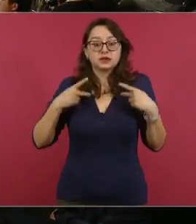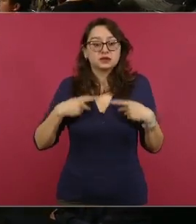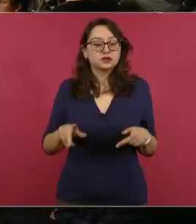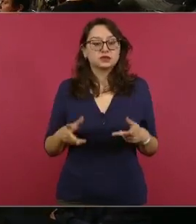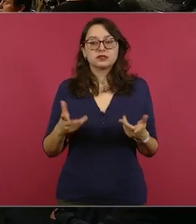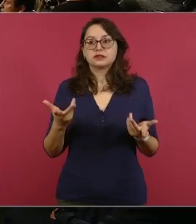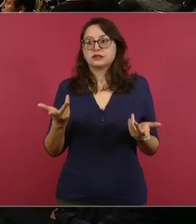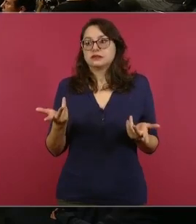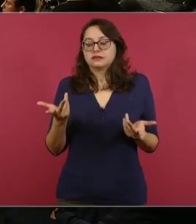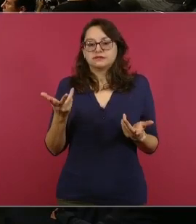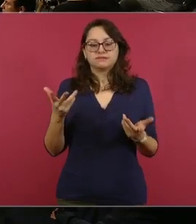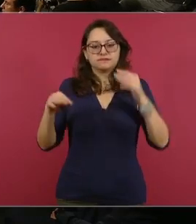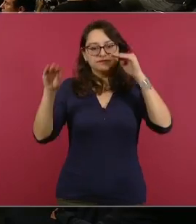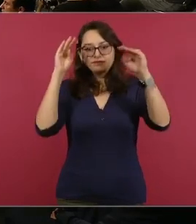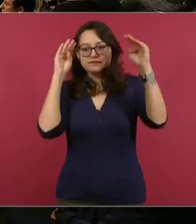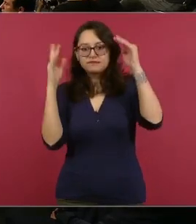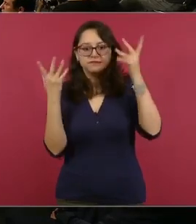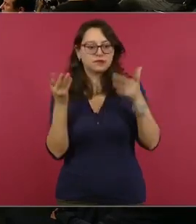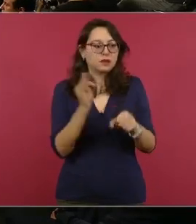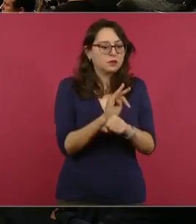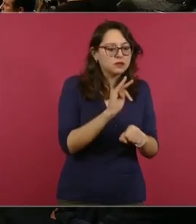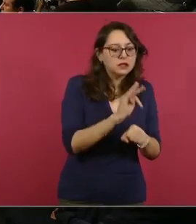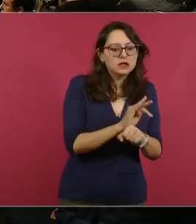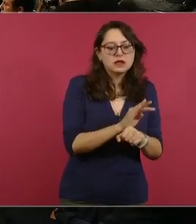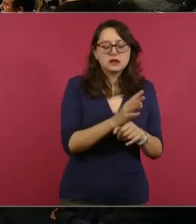protegió y por eso